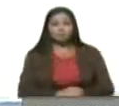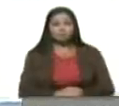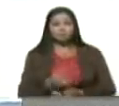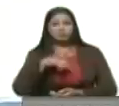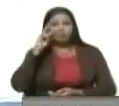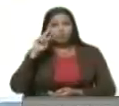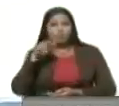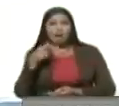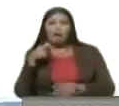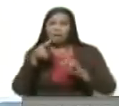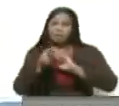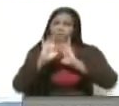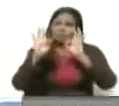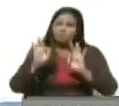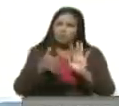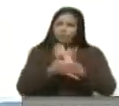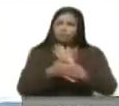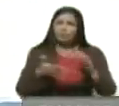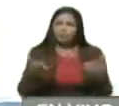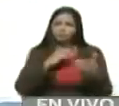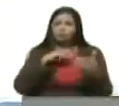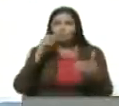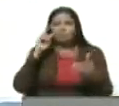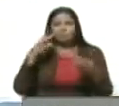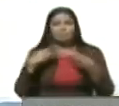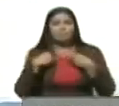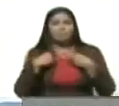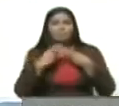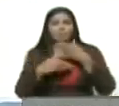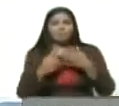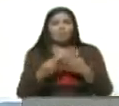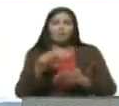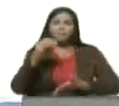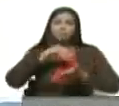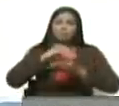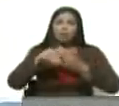Y esos son de los hechos que